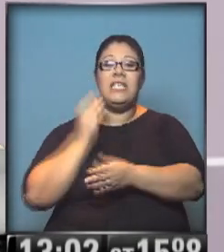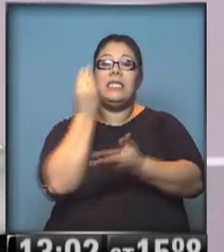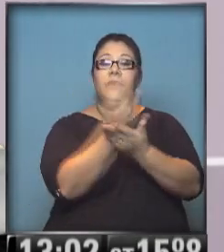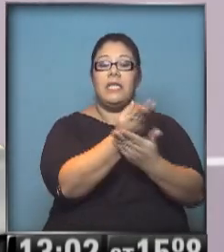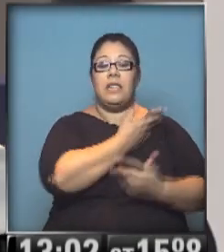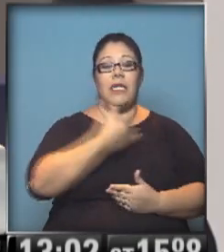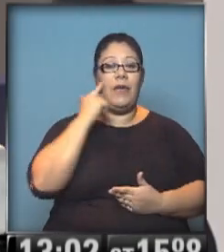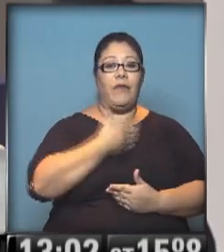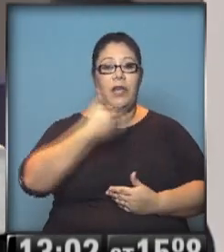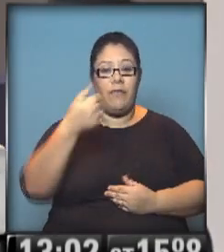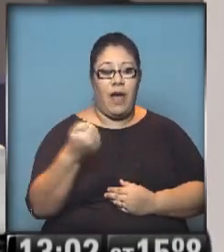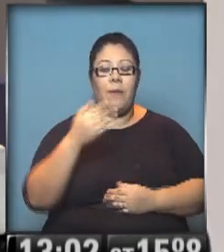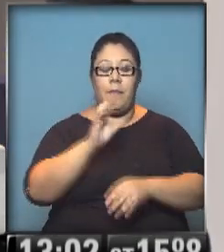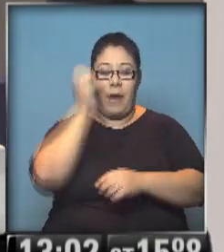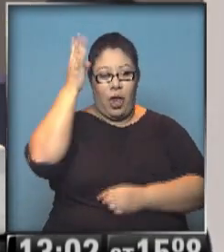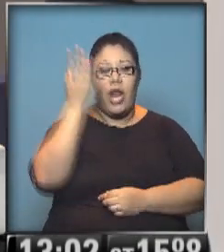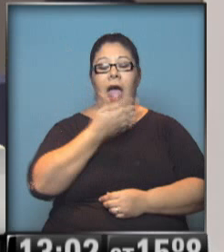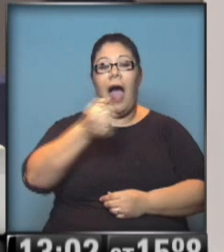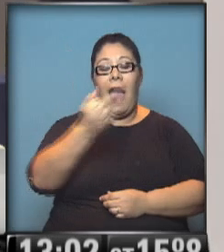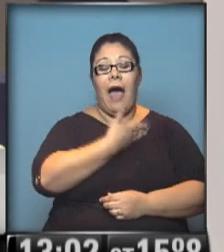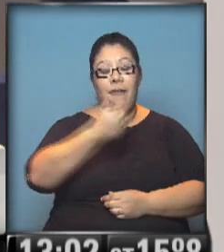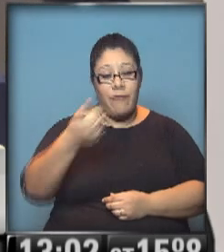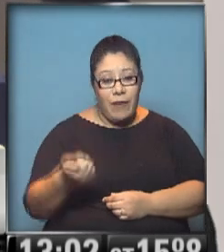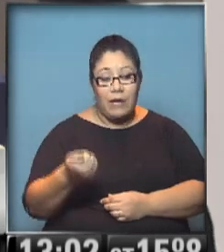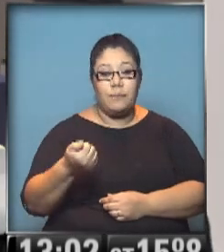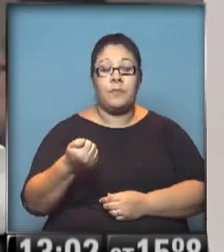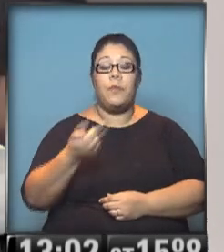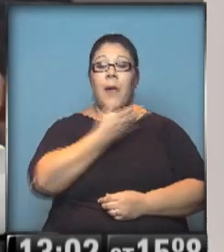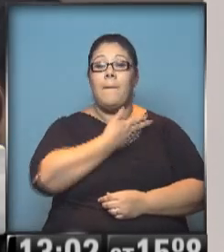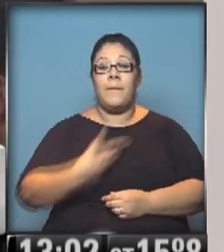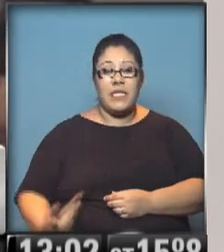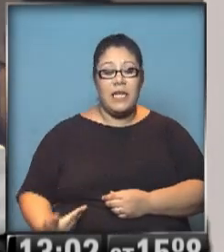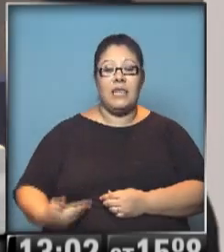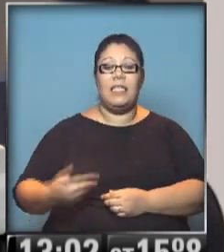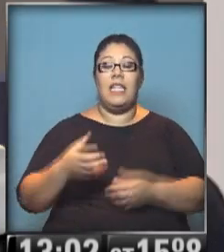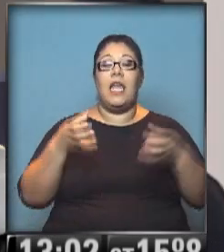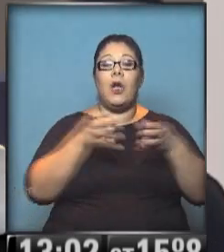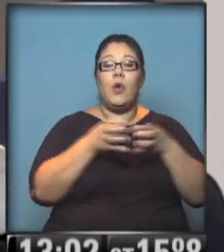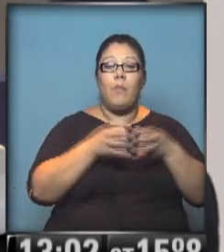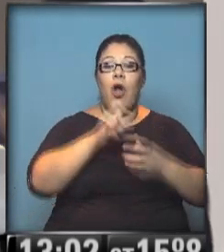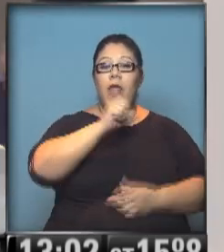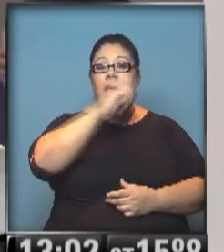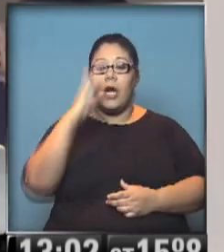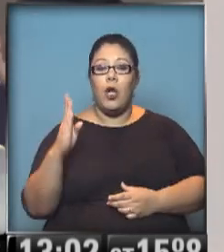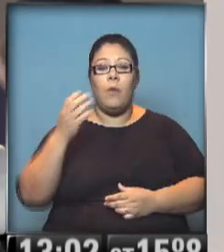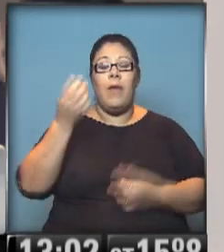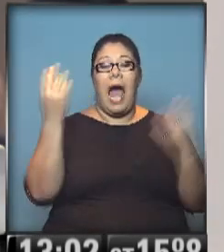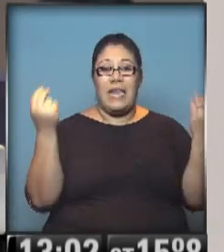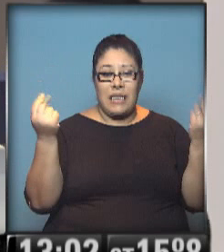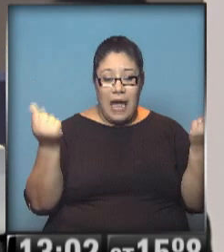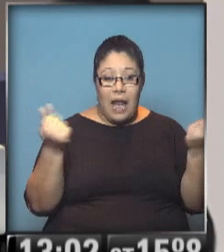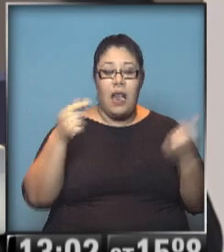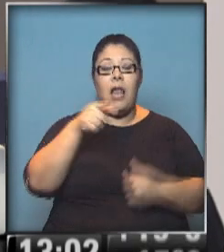digamos, representante de la AFA ante la FIFA. Es el presidente de Arsenal, vicepresidente de Arsenal de Sarandí. Es el hombre